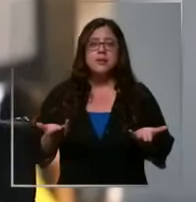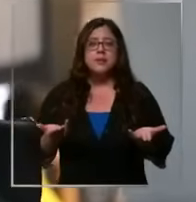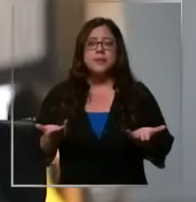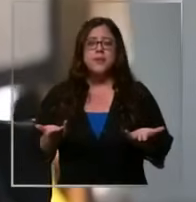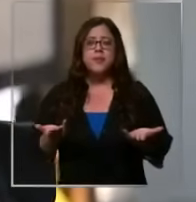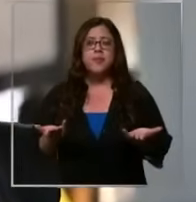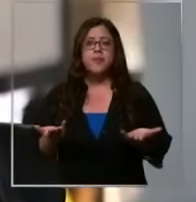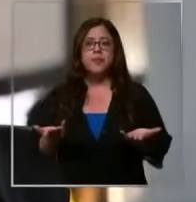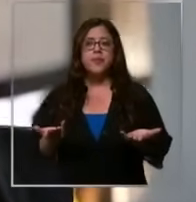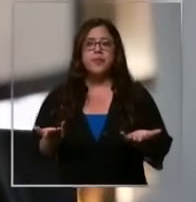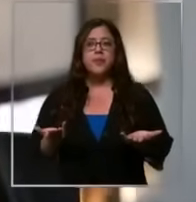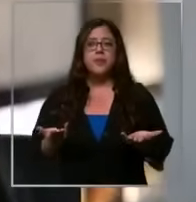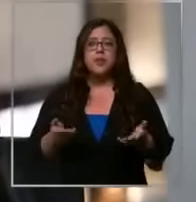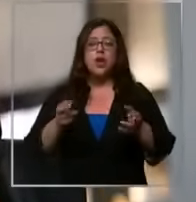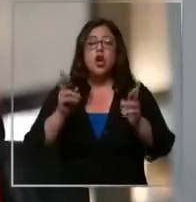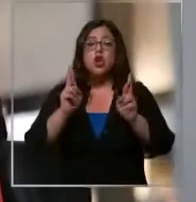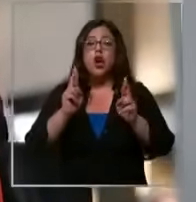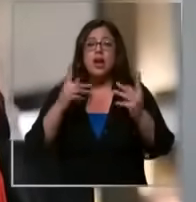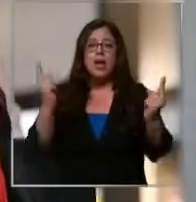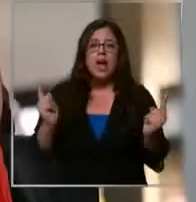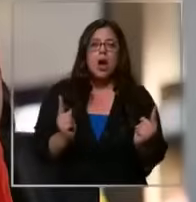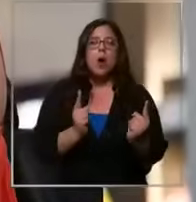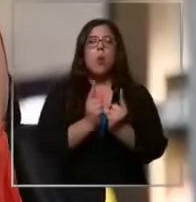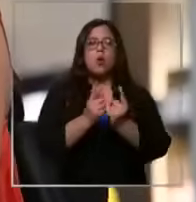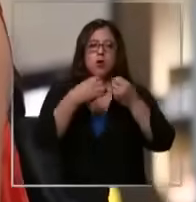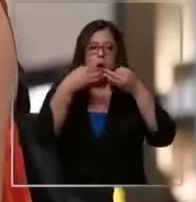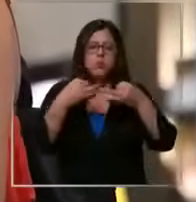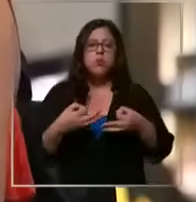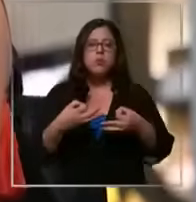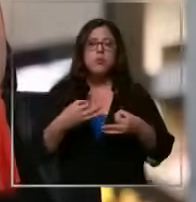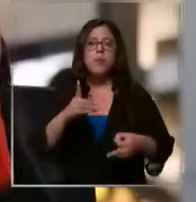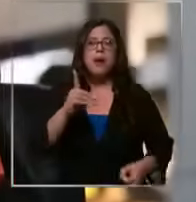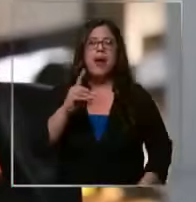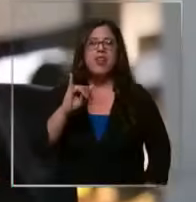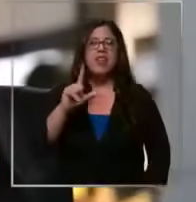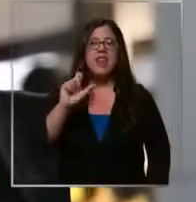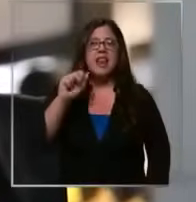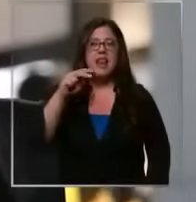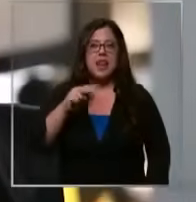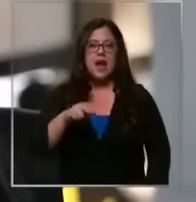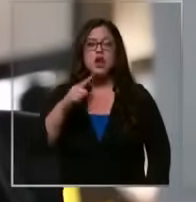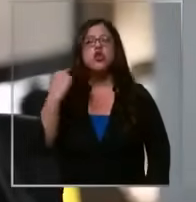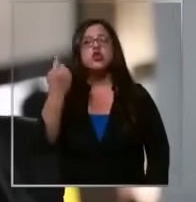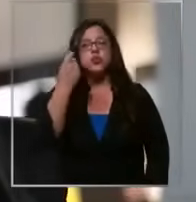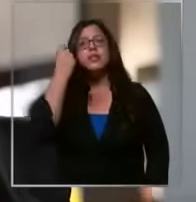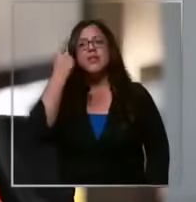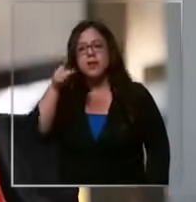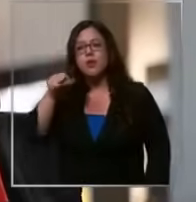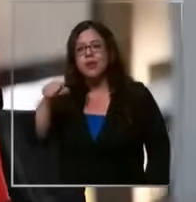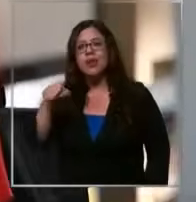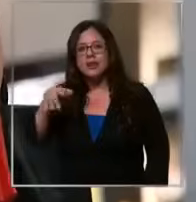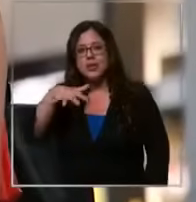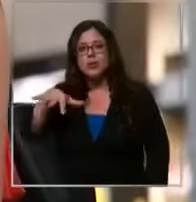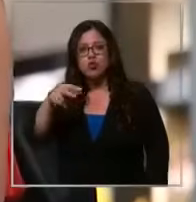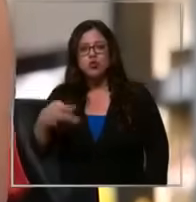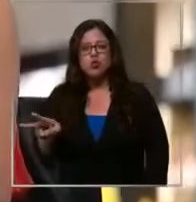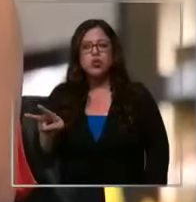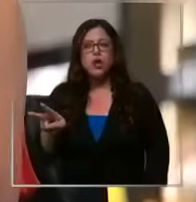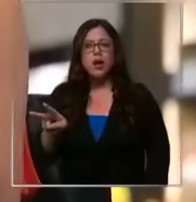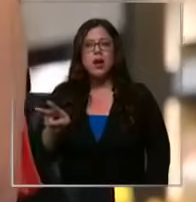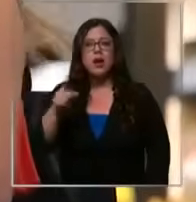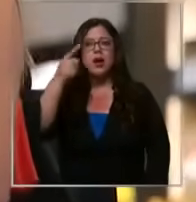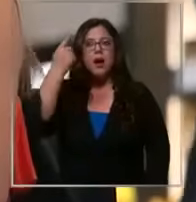que igual ese reencuentro sea de la manera correcta para Dylan, por lo que sabemos que ha vivido, pero